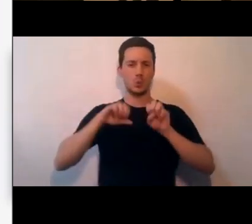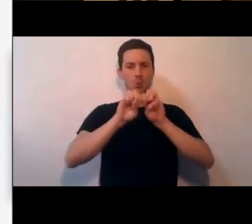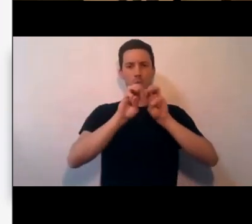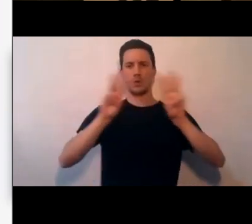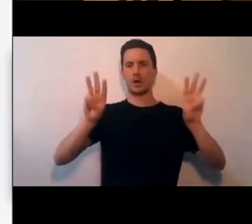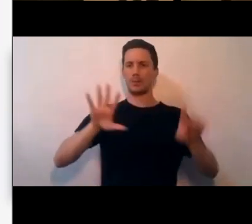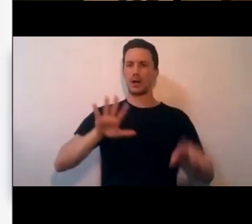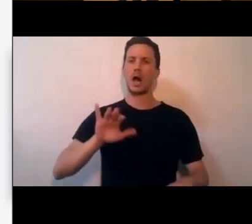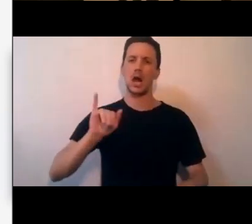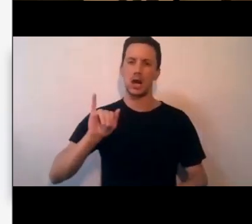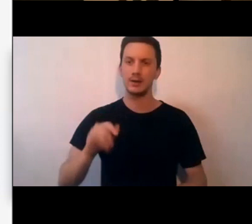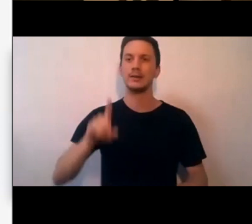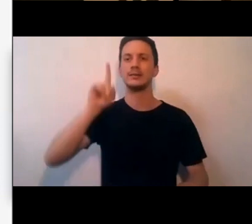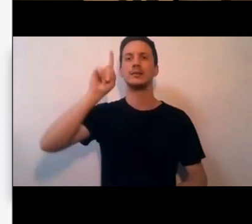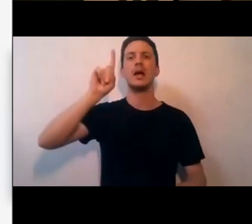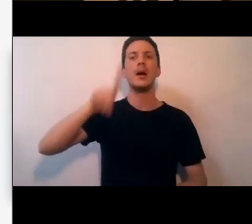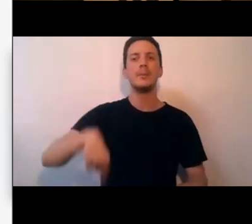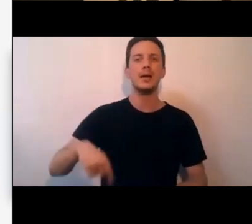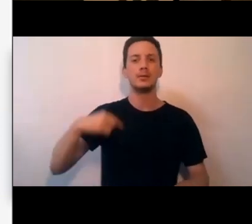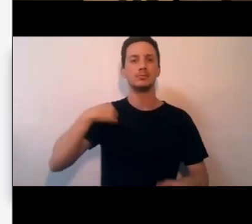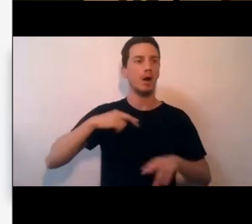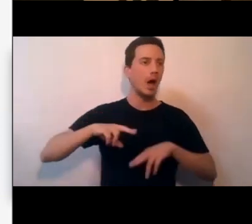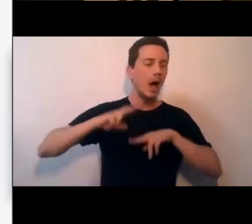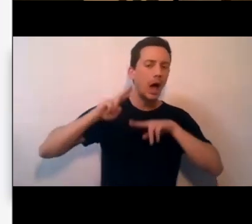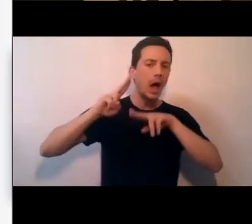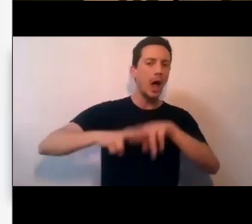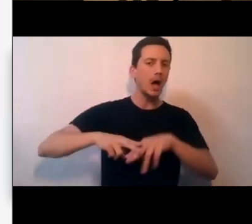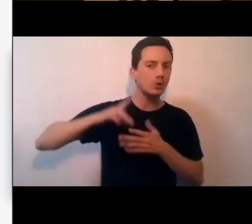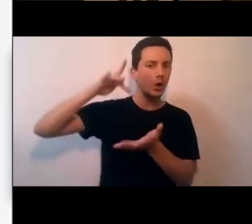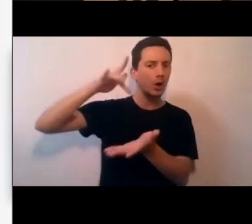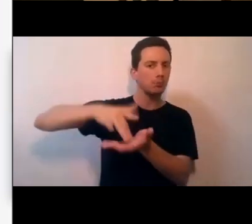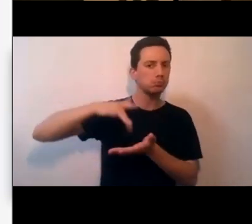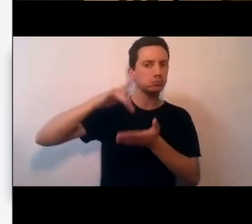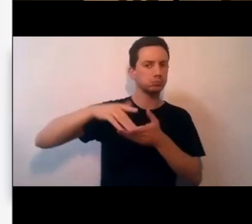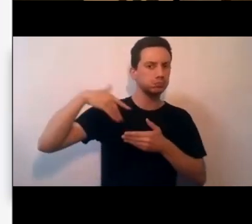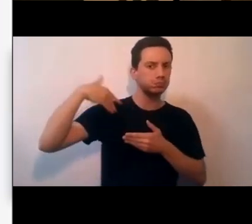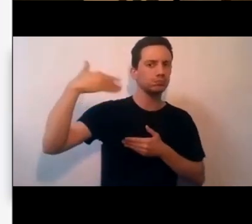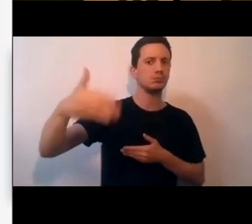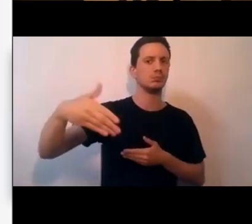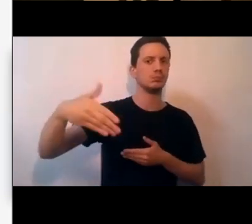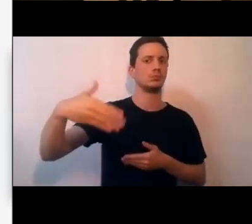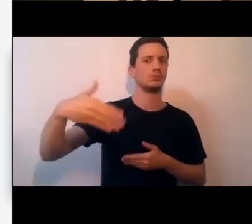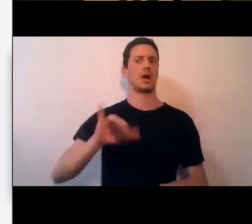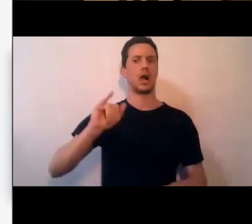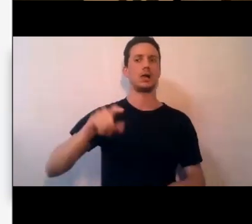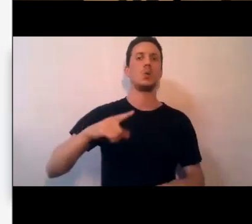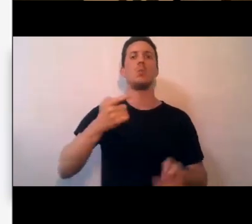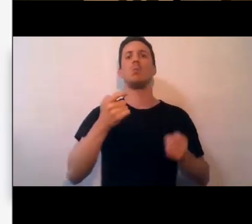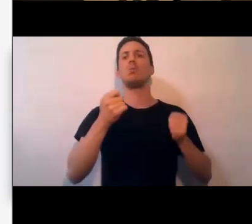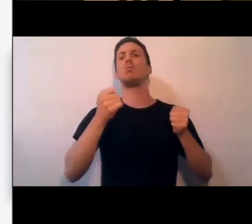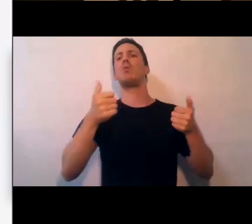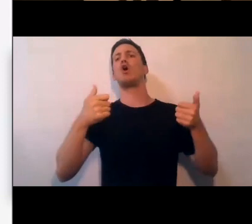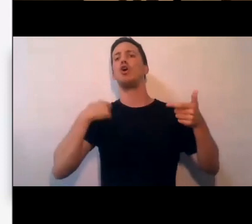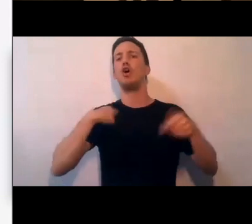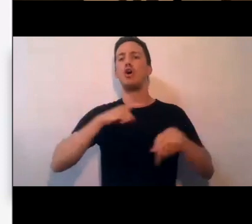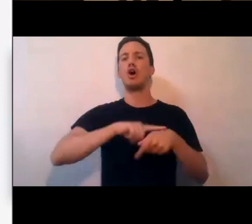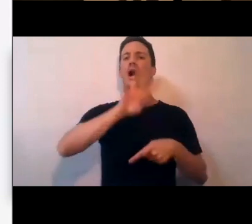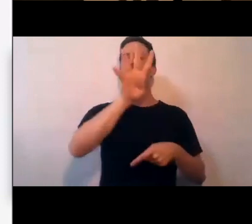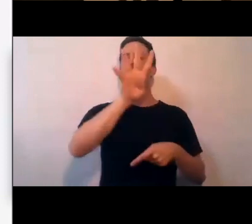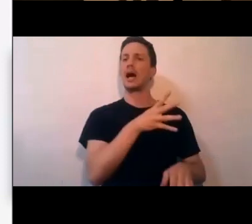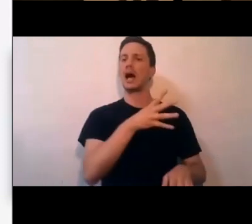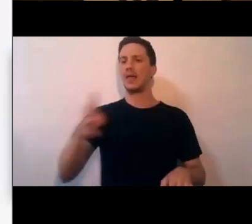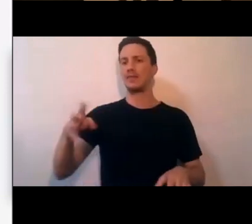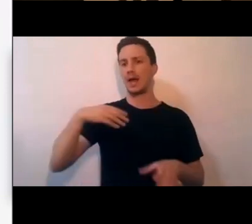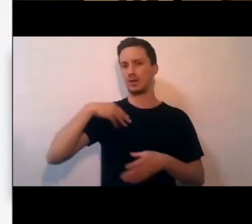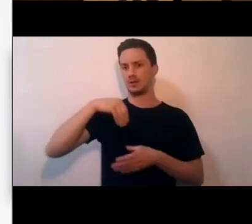próximas jornadas, eventos que organizaremos y, bueno, estar un poco al día de todo lo que hacemos desde la plataforma Faros.